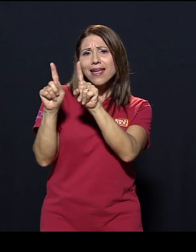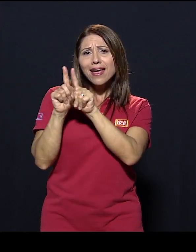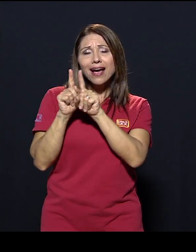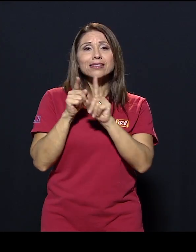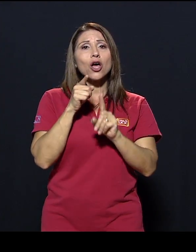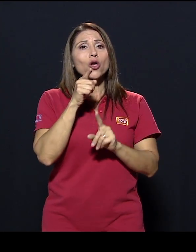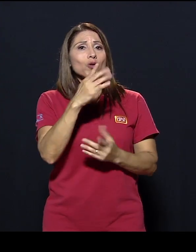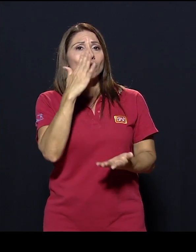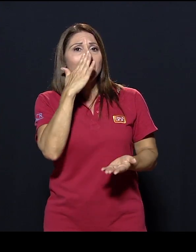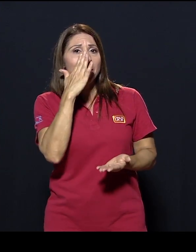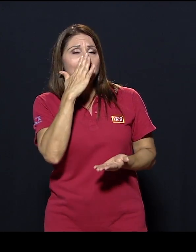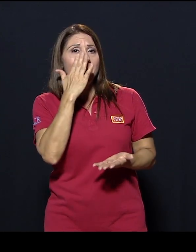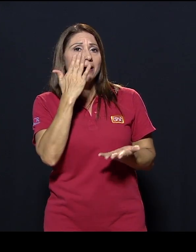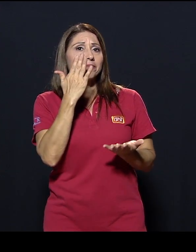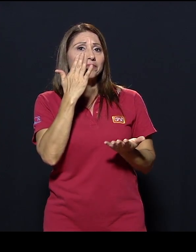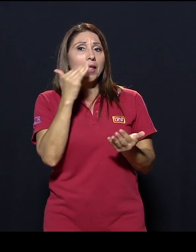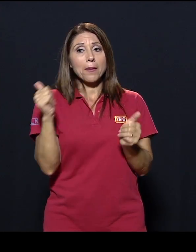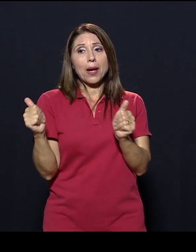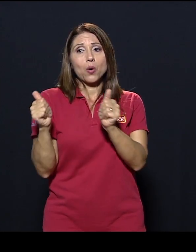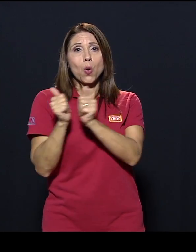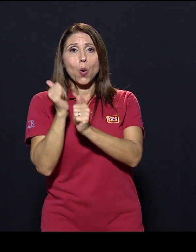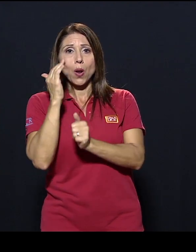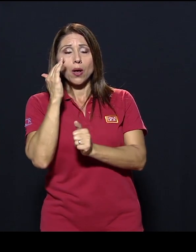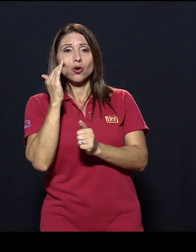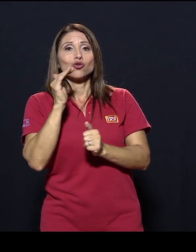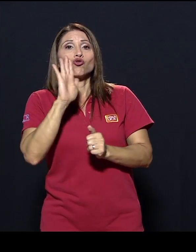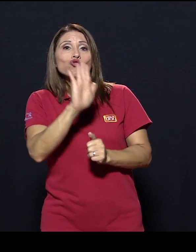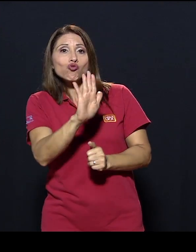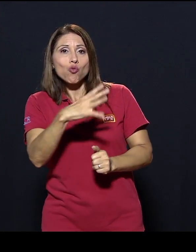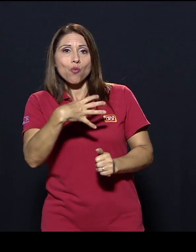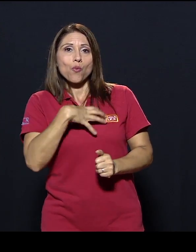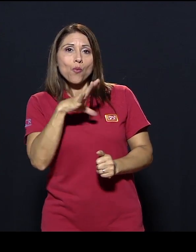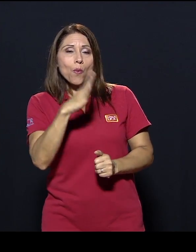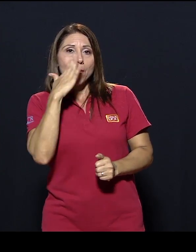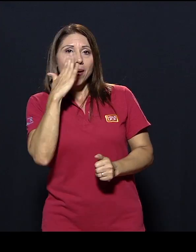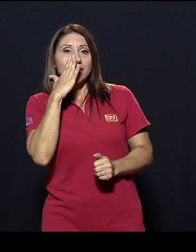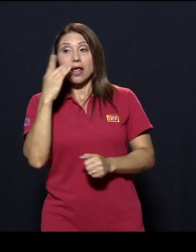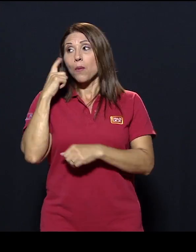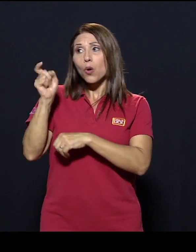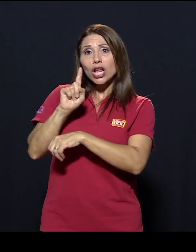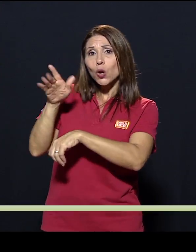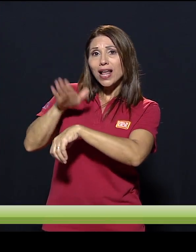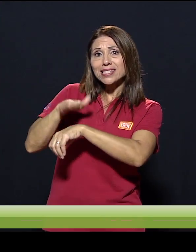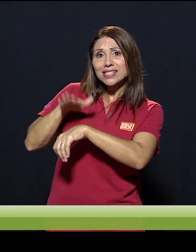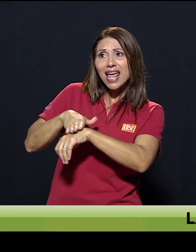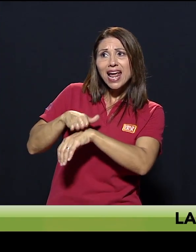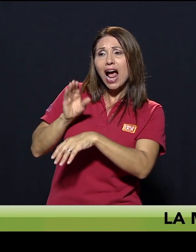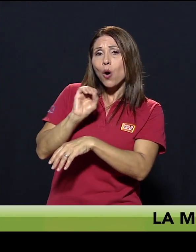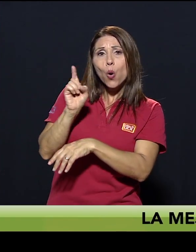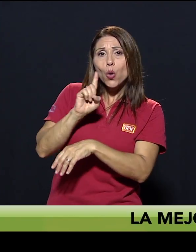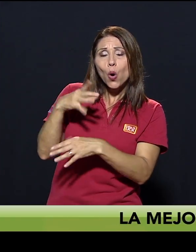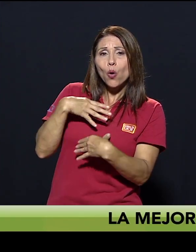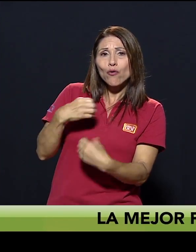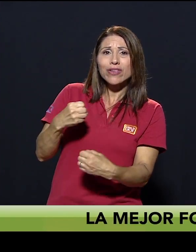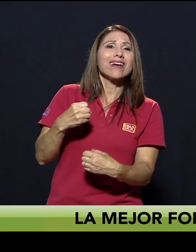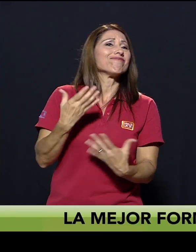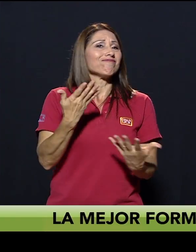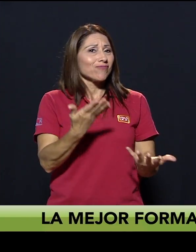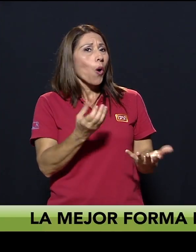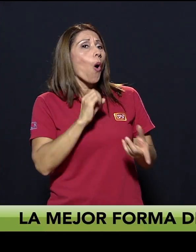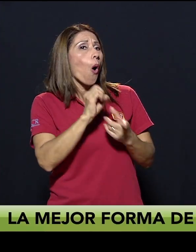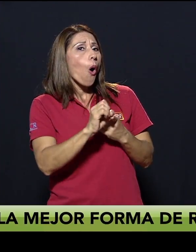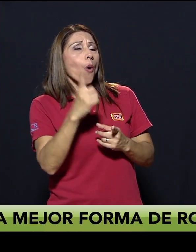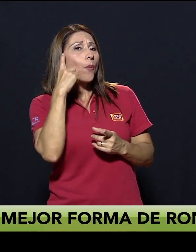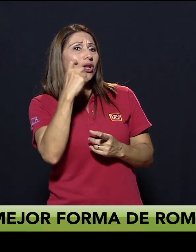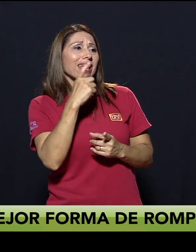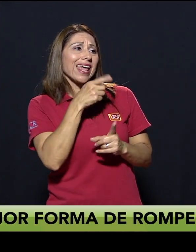parejas donde, qué sé yo, la mamá va acompañada con su madre. Porque no las dejan. O porque no las dejan, o